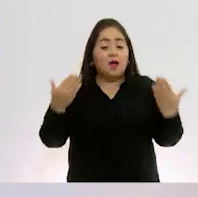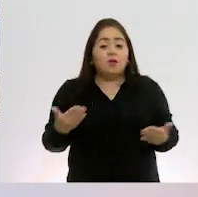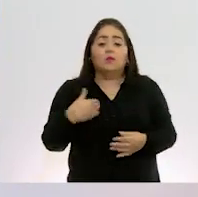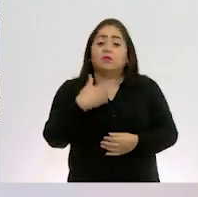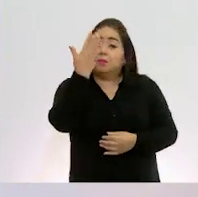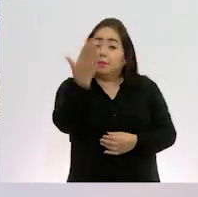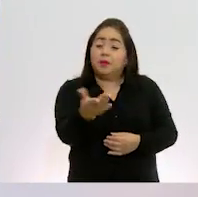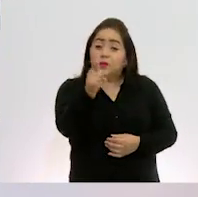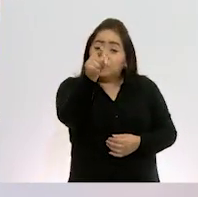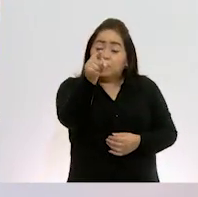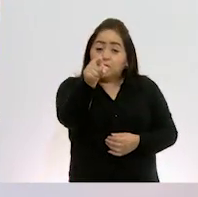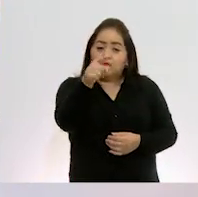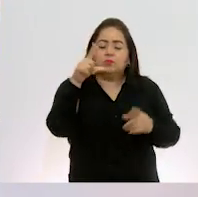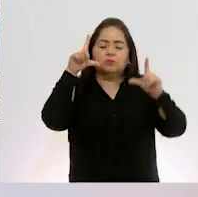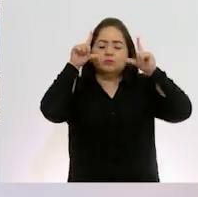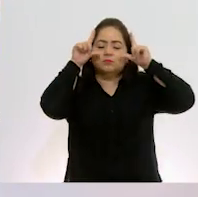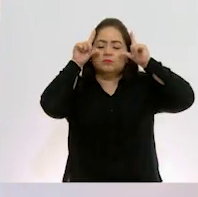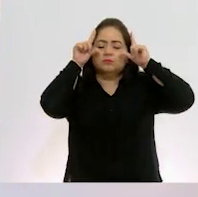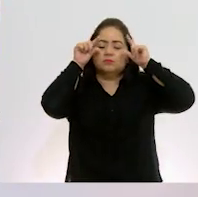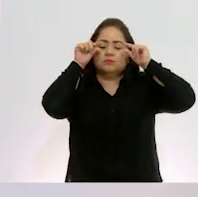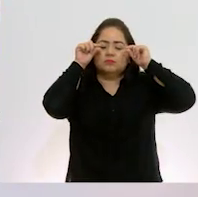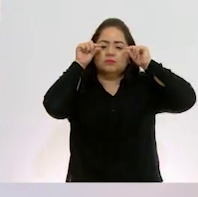pedir que cierres los ojos.